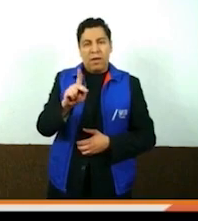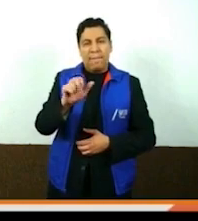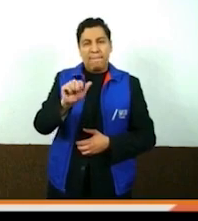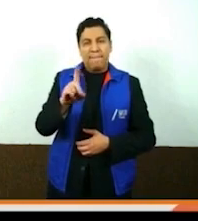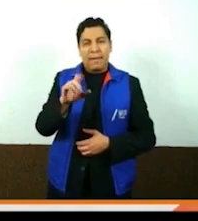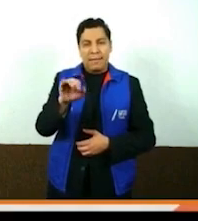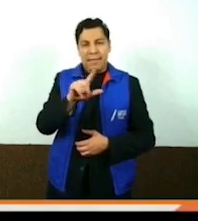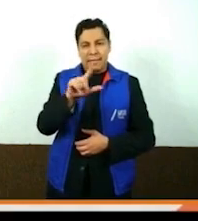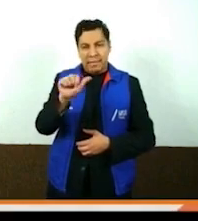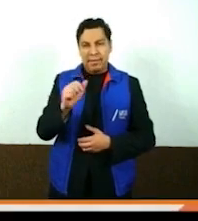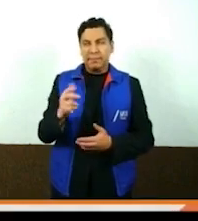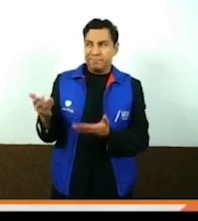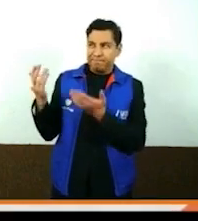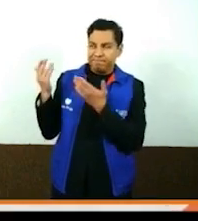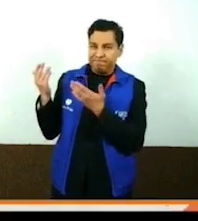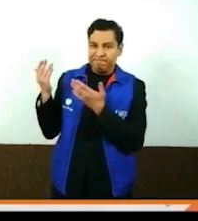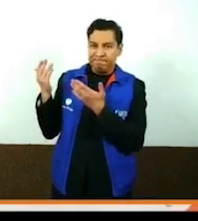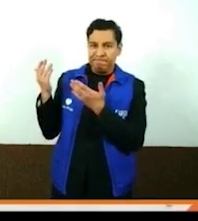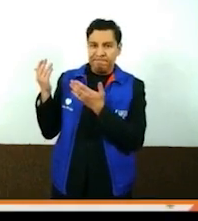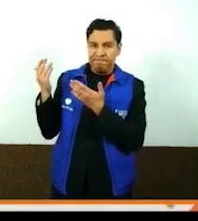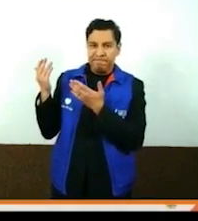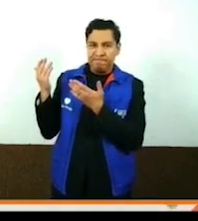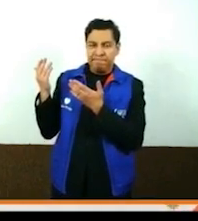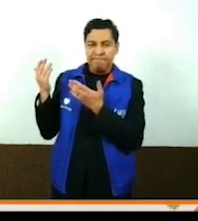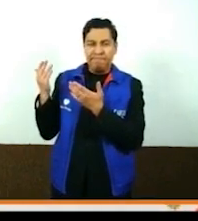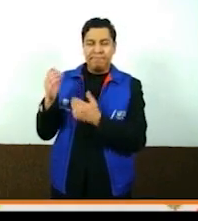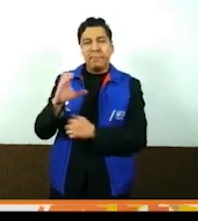Sofía Padilla Francouglón,